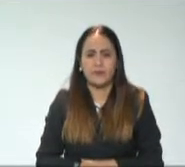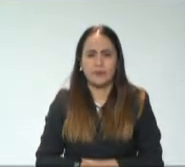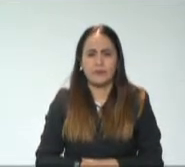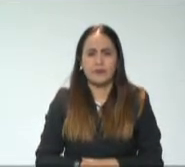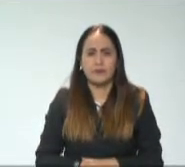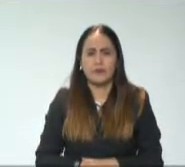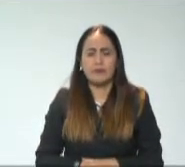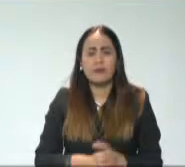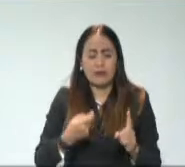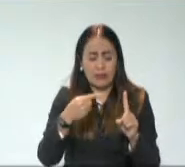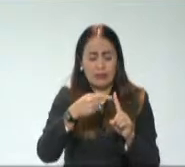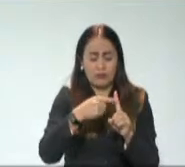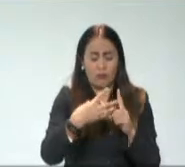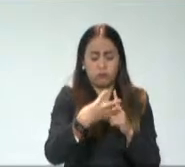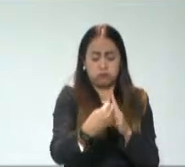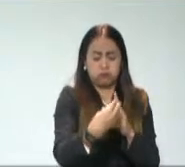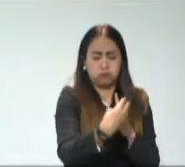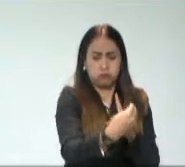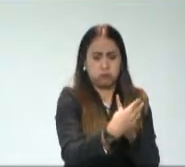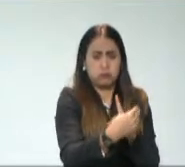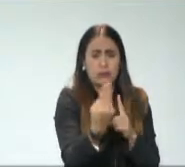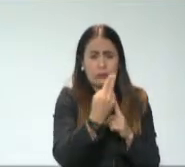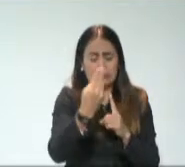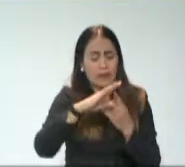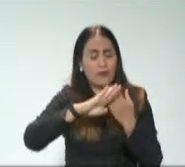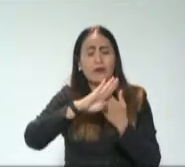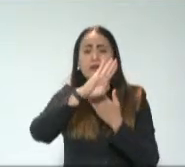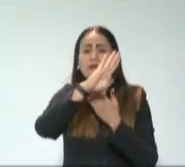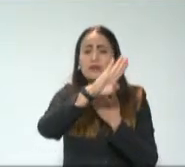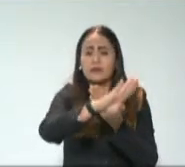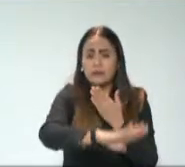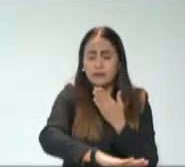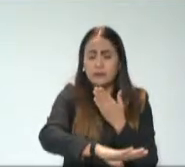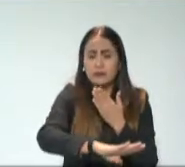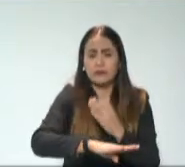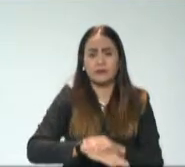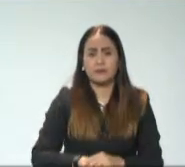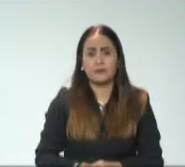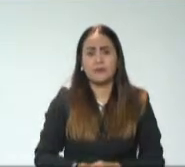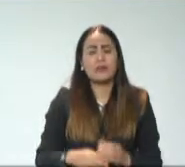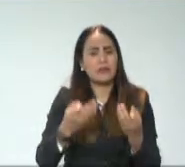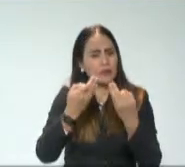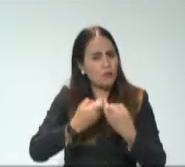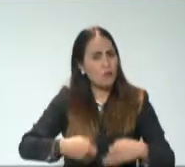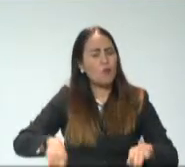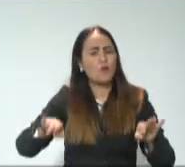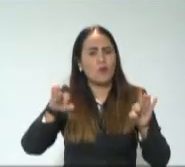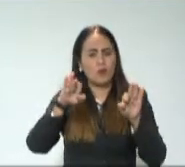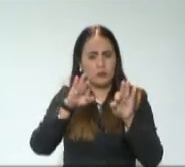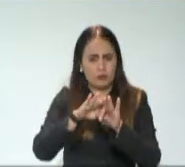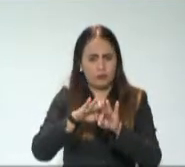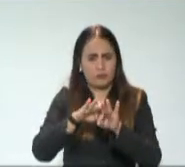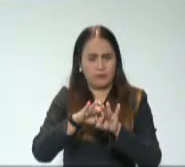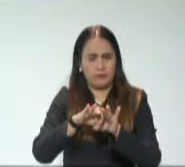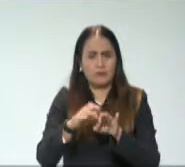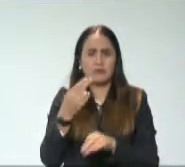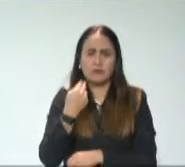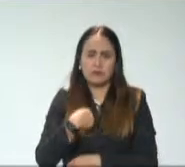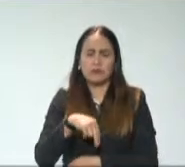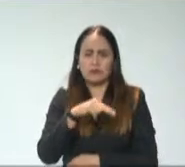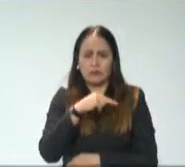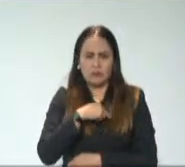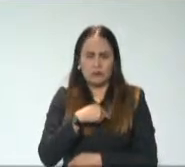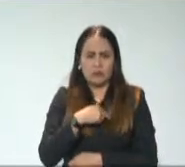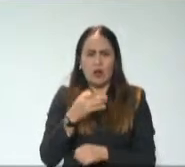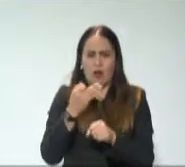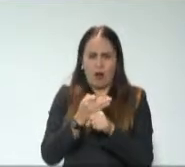esa transmisibilidad del virus Eh pues es fundamental el que nosotros